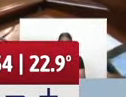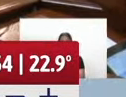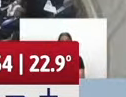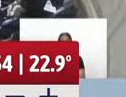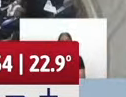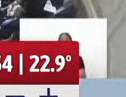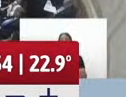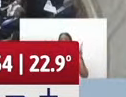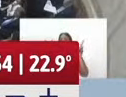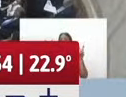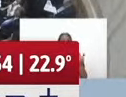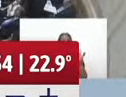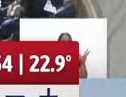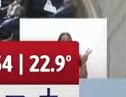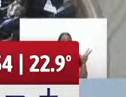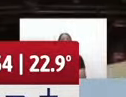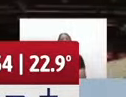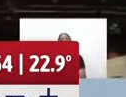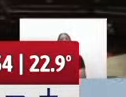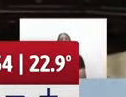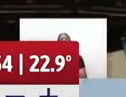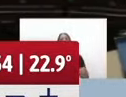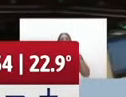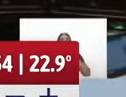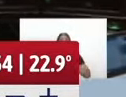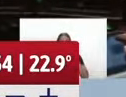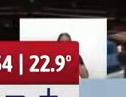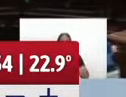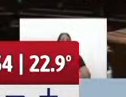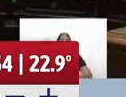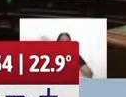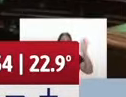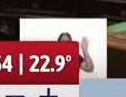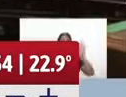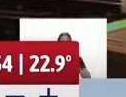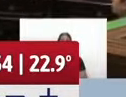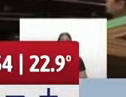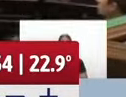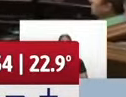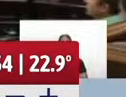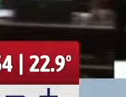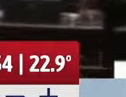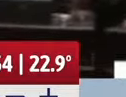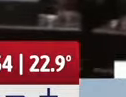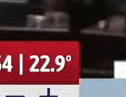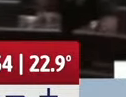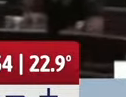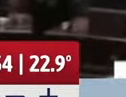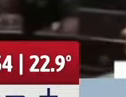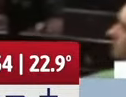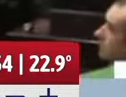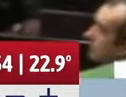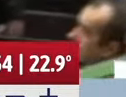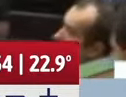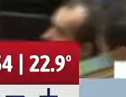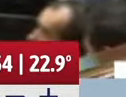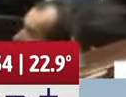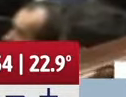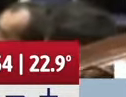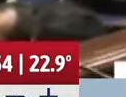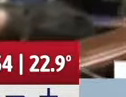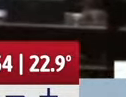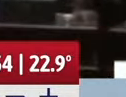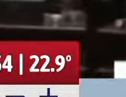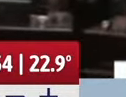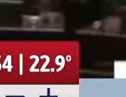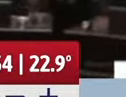de la academia, etcétera, etcétera, uno del mundo de los medios, etcétera, y entonces fijemos un criterio que parezca, digamos, bastante justo,